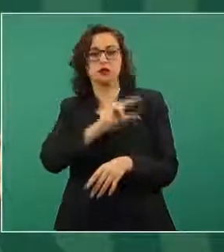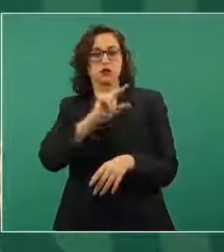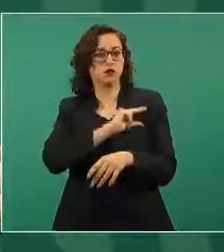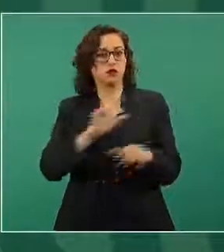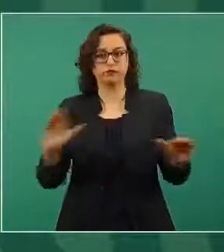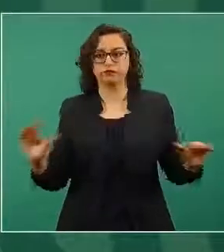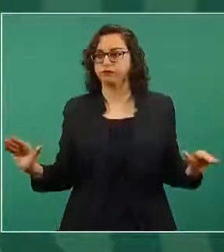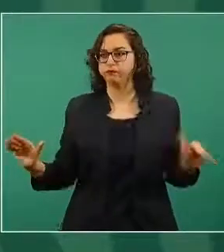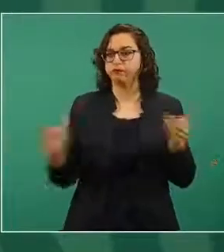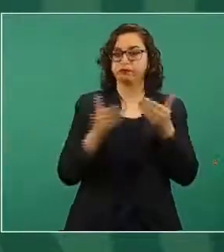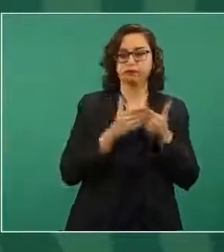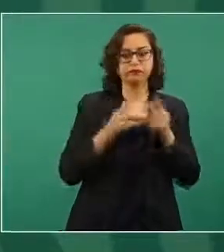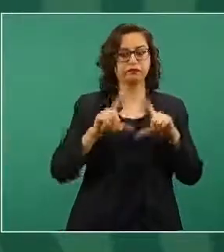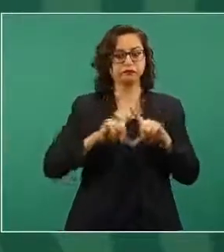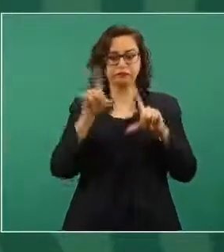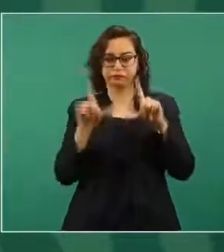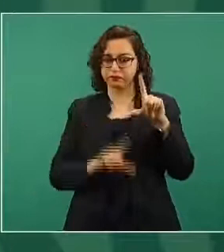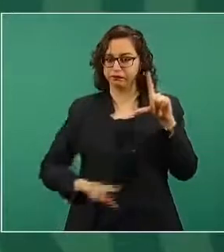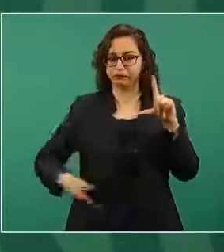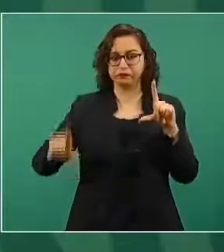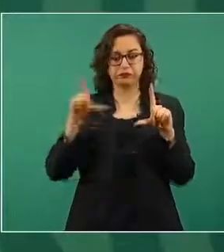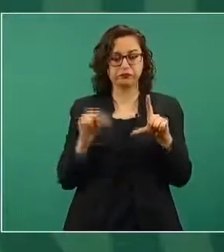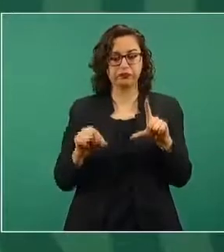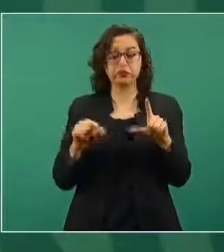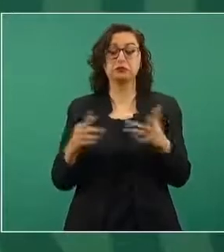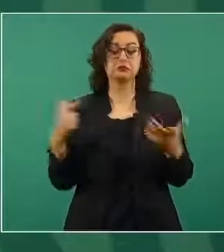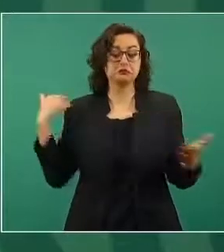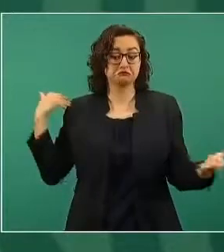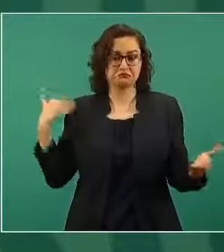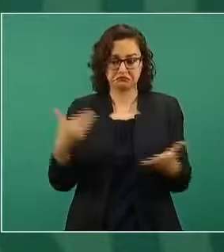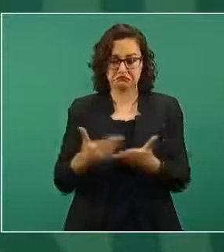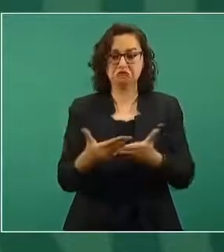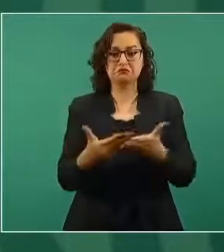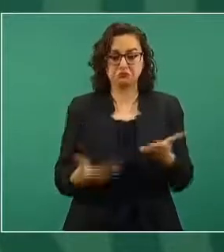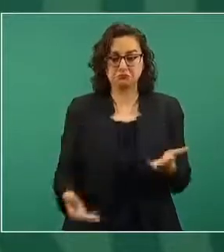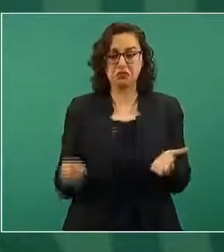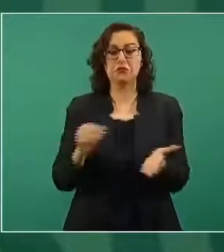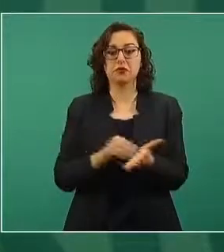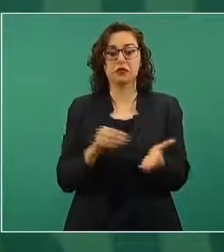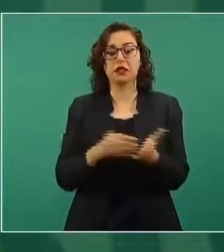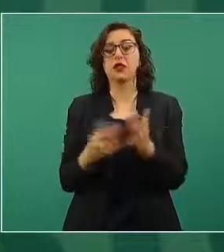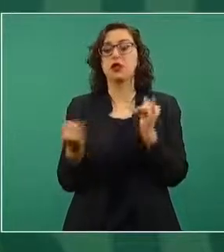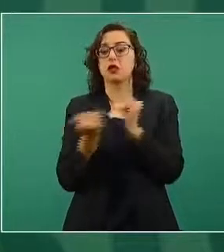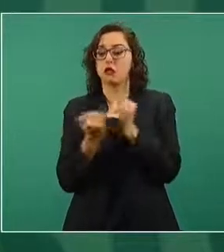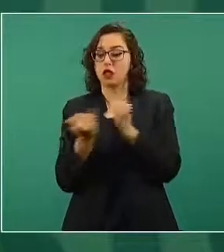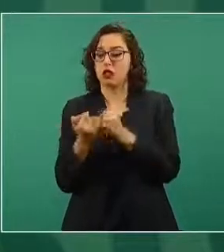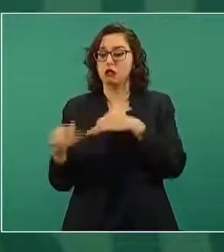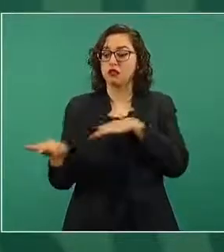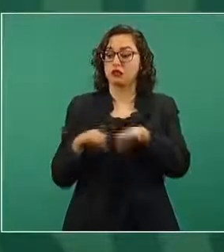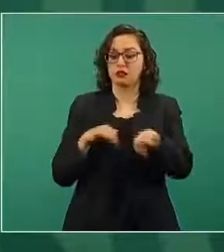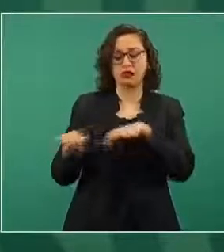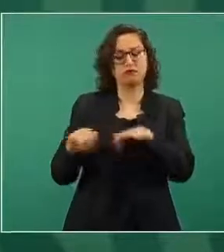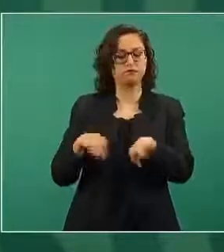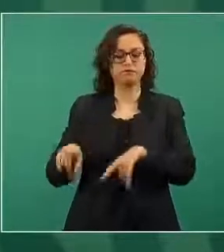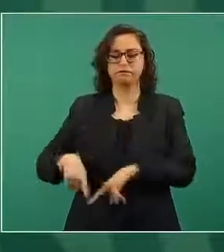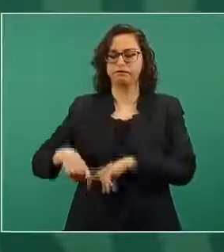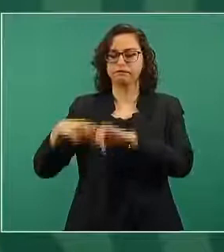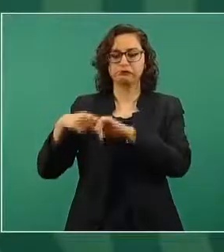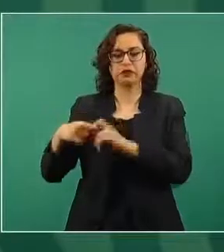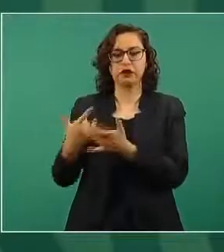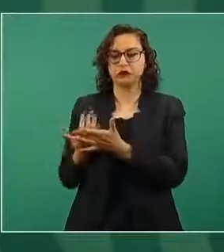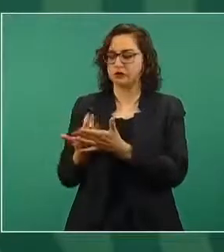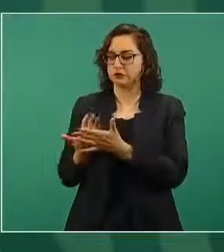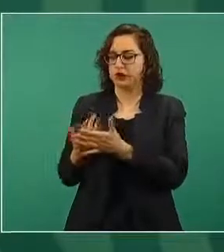que permanece hasta este momento. También la suspensión temporal de actividades laborales y excluyendo